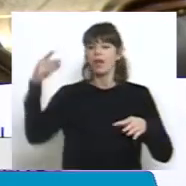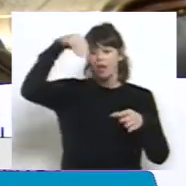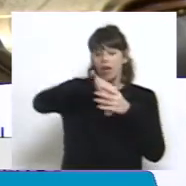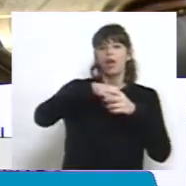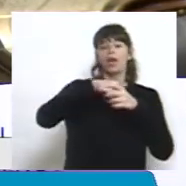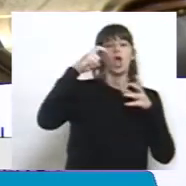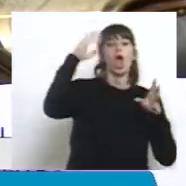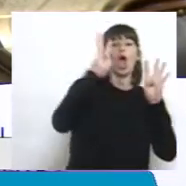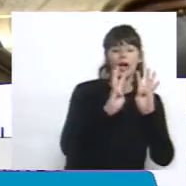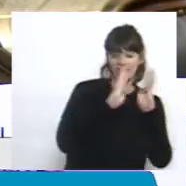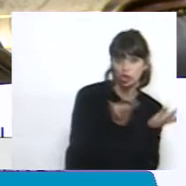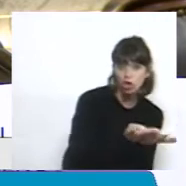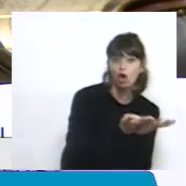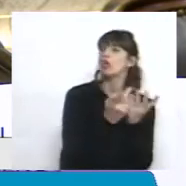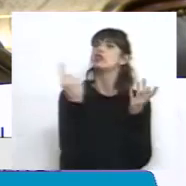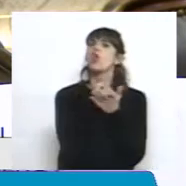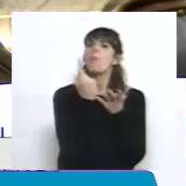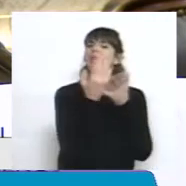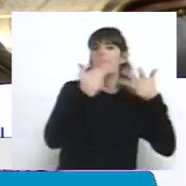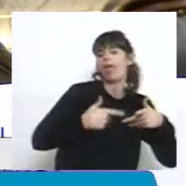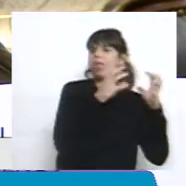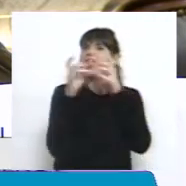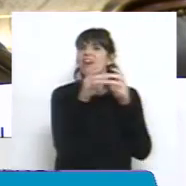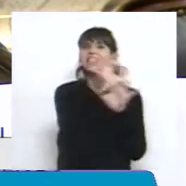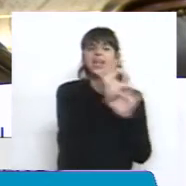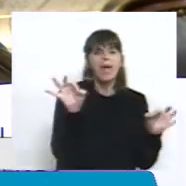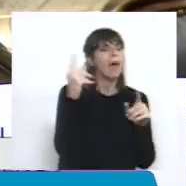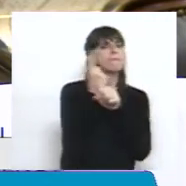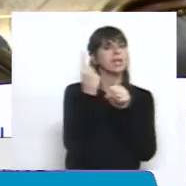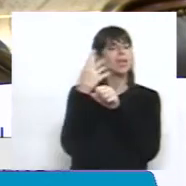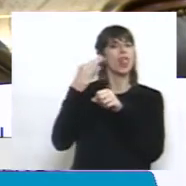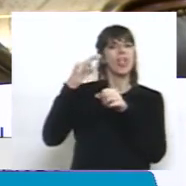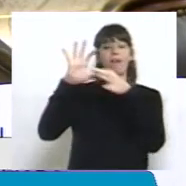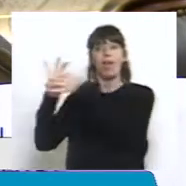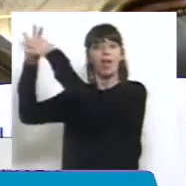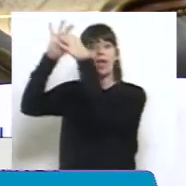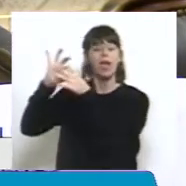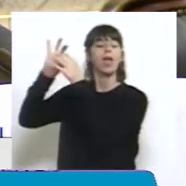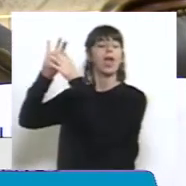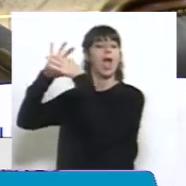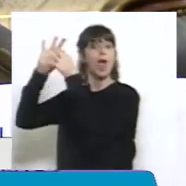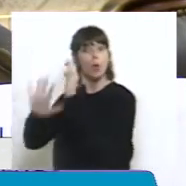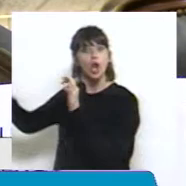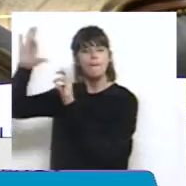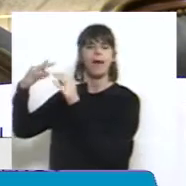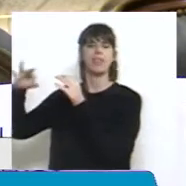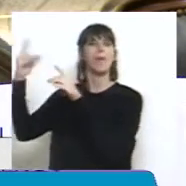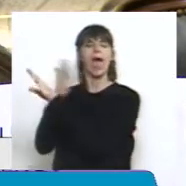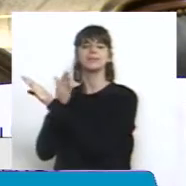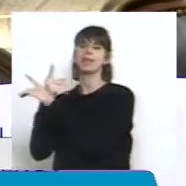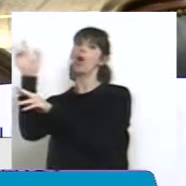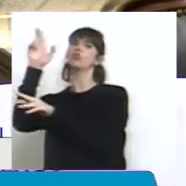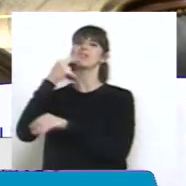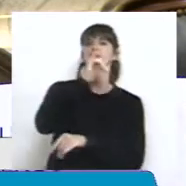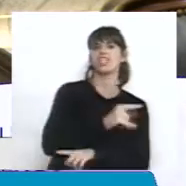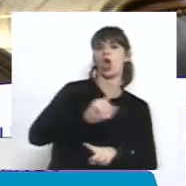parlamentario ningún proyecto sin la previa autorización de la Troika Europea. Ese es el grado de dependencia al que lleva el proceso de